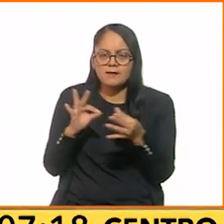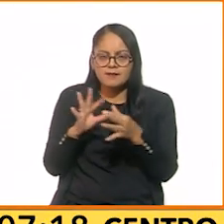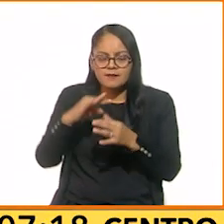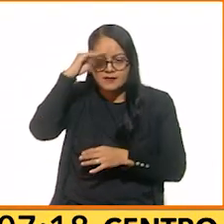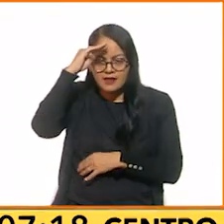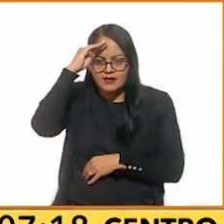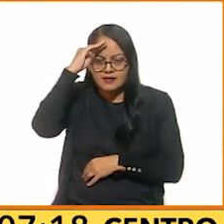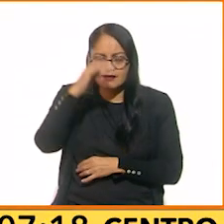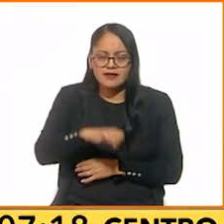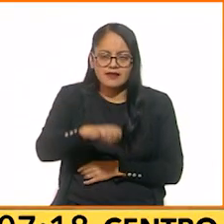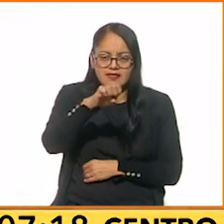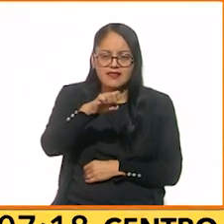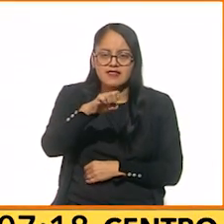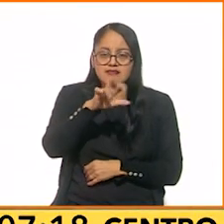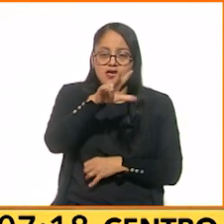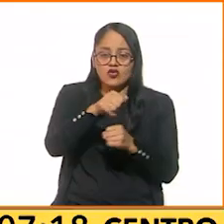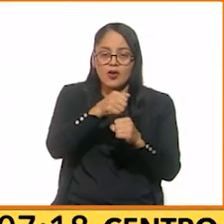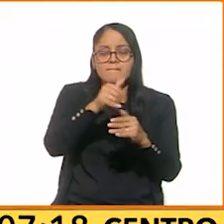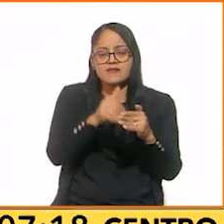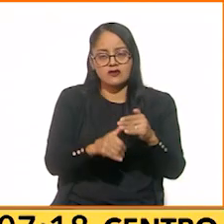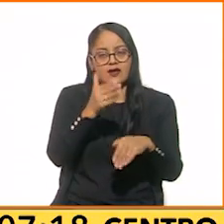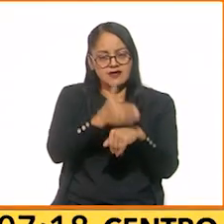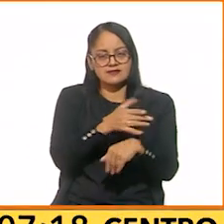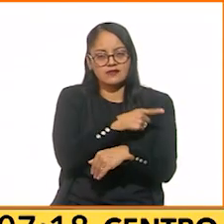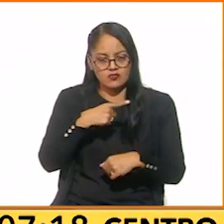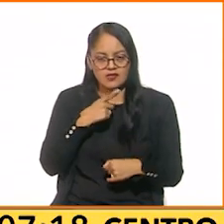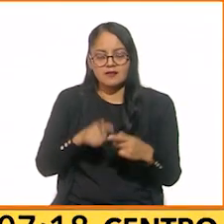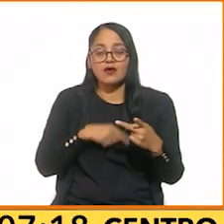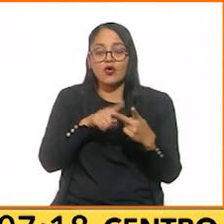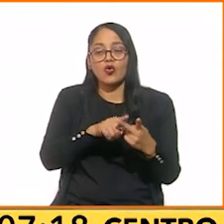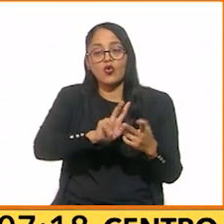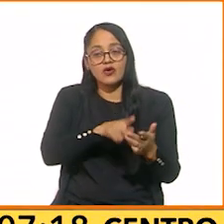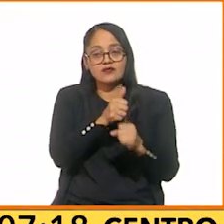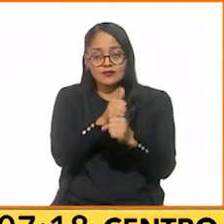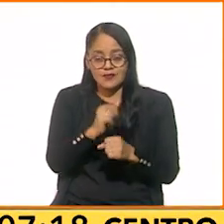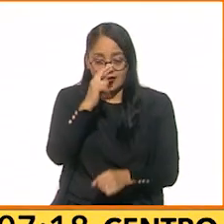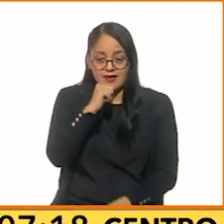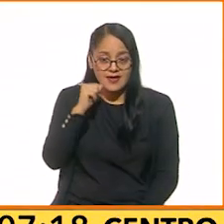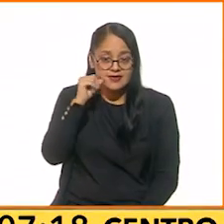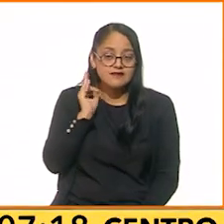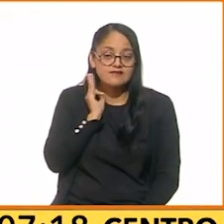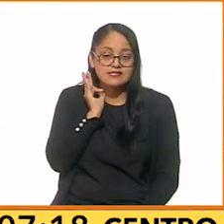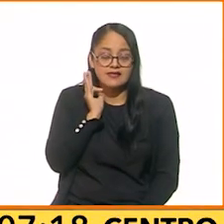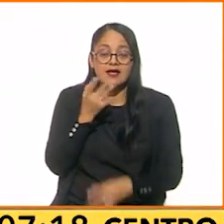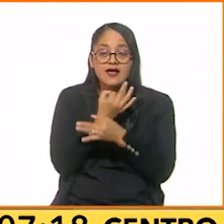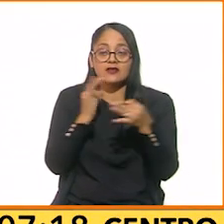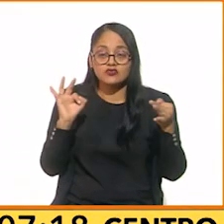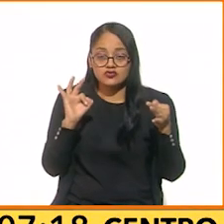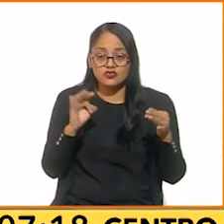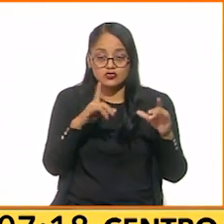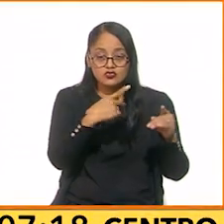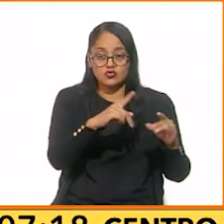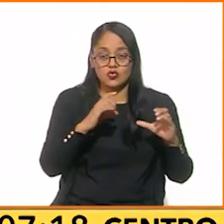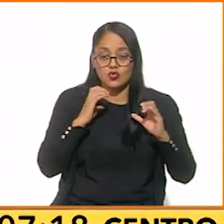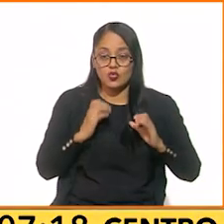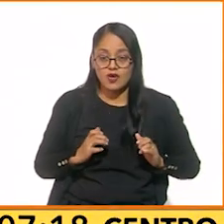en bajas de edad penal o otras formas de revictimización, como Sí. lo que hizo ayer el fiscal de exhibir los restos humanos